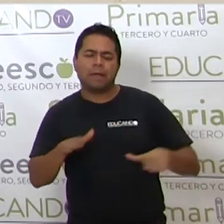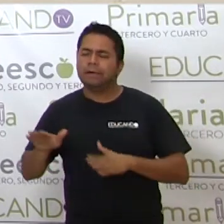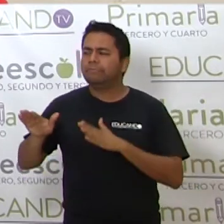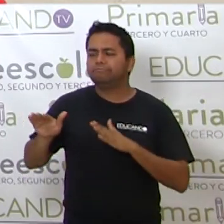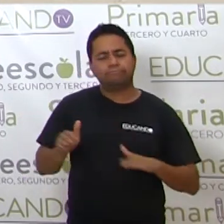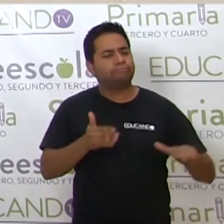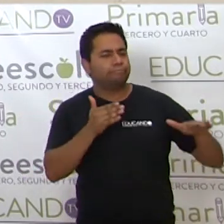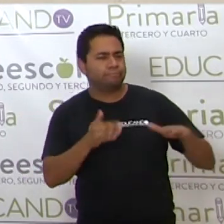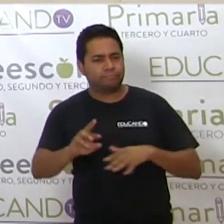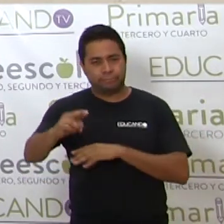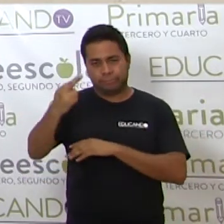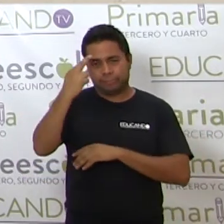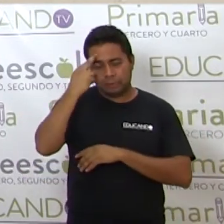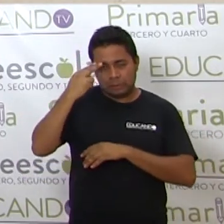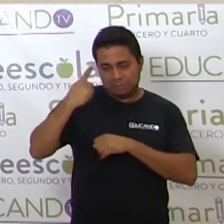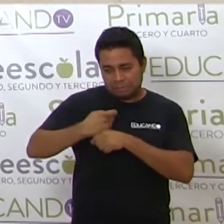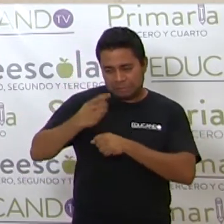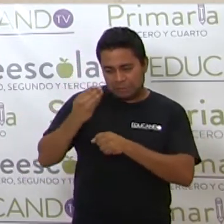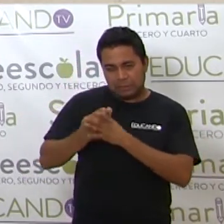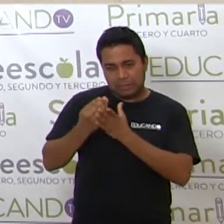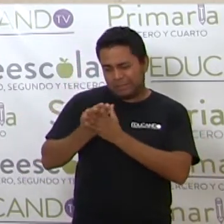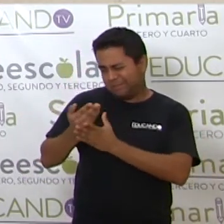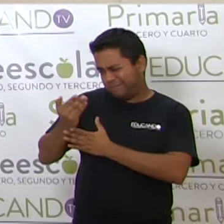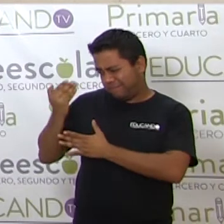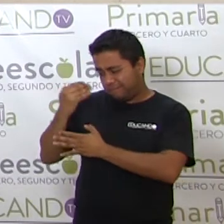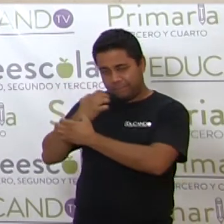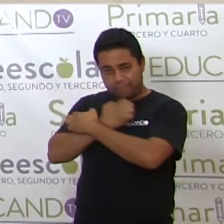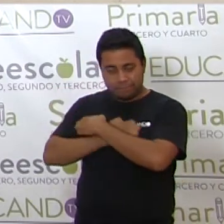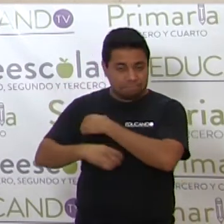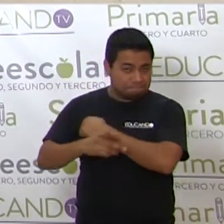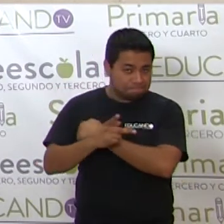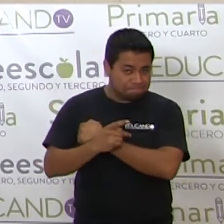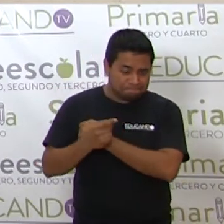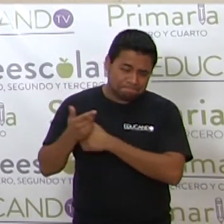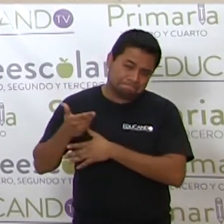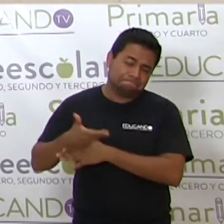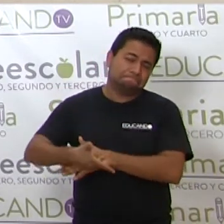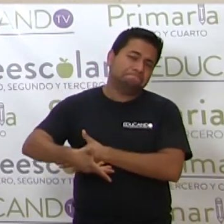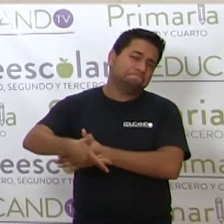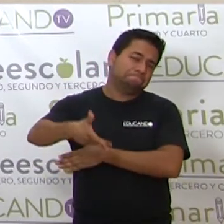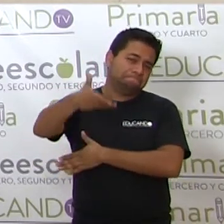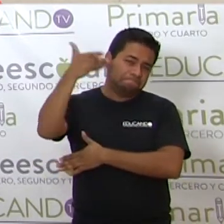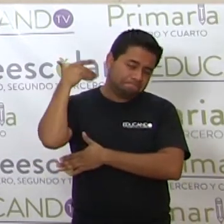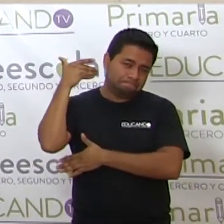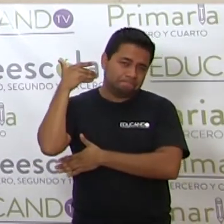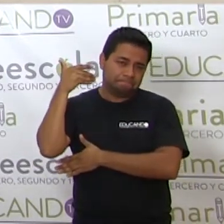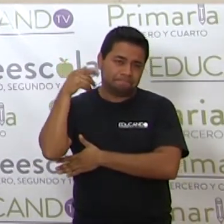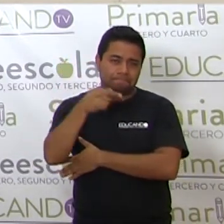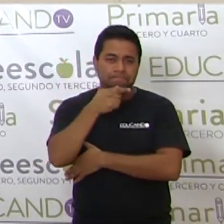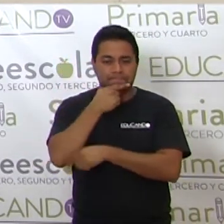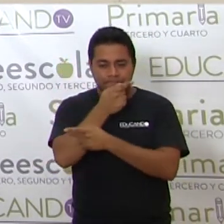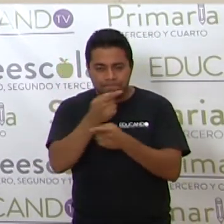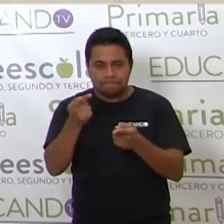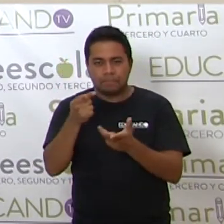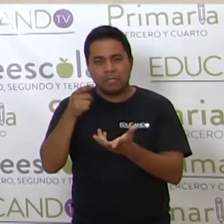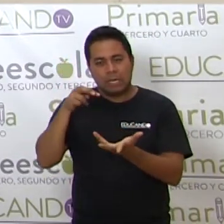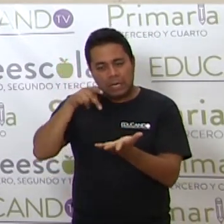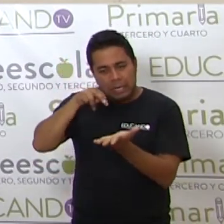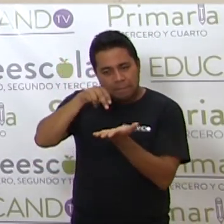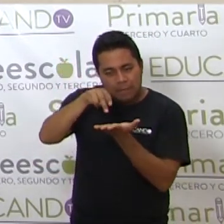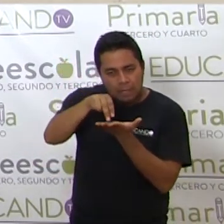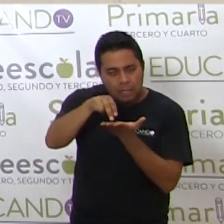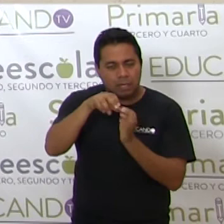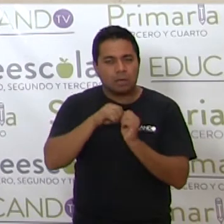de acuerdo a las primeras sesiones de educando tv donde esté pusimos a los niños a caminar o